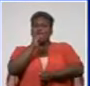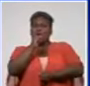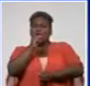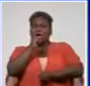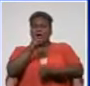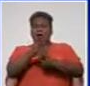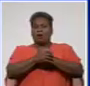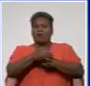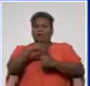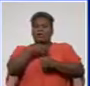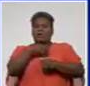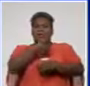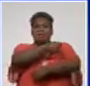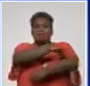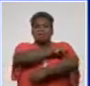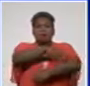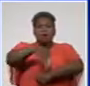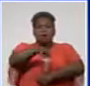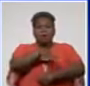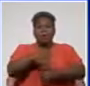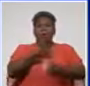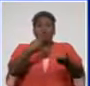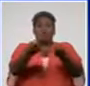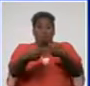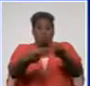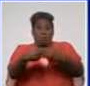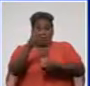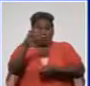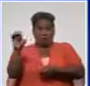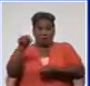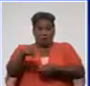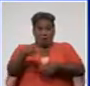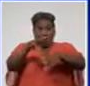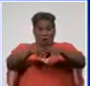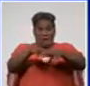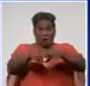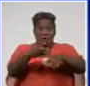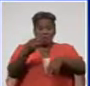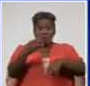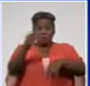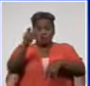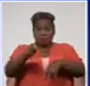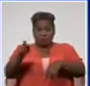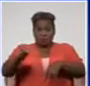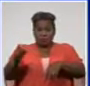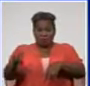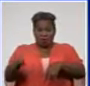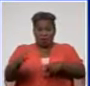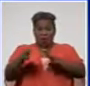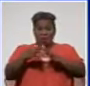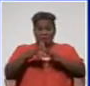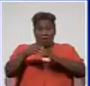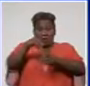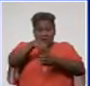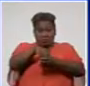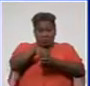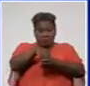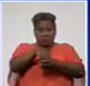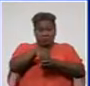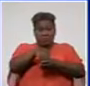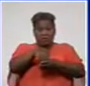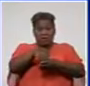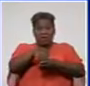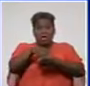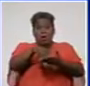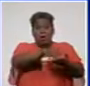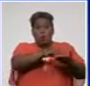población, sobre todo con el tema del comercio, porque en la capital hay muchas personas que residen en lugares donde justamente no está